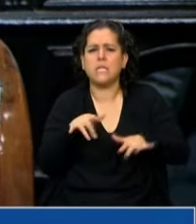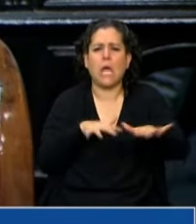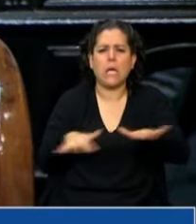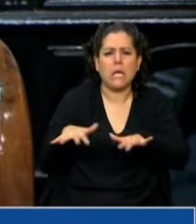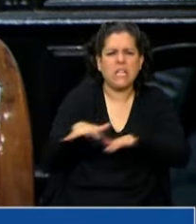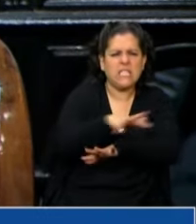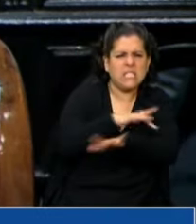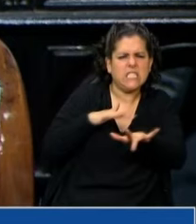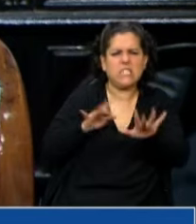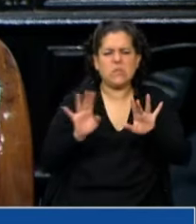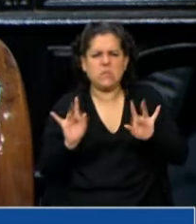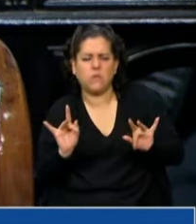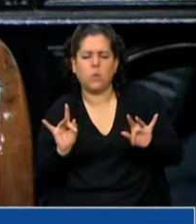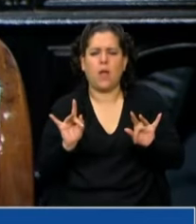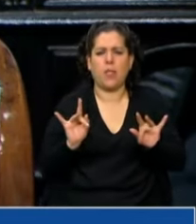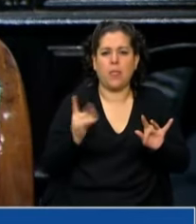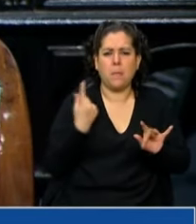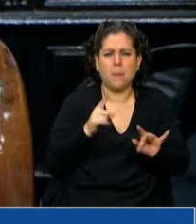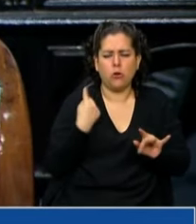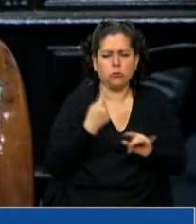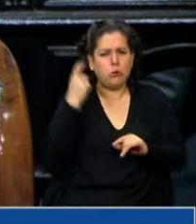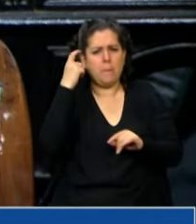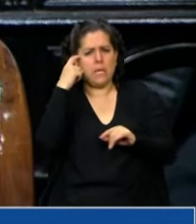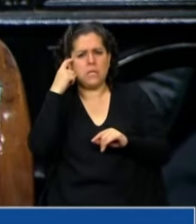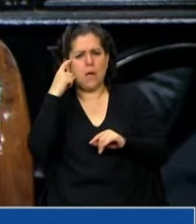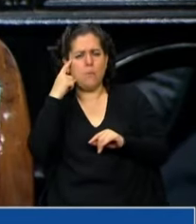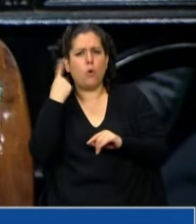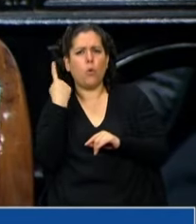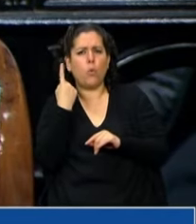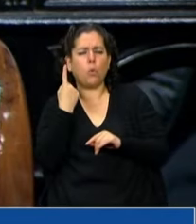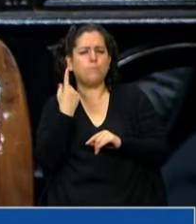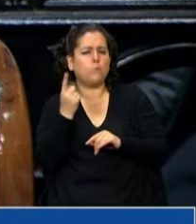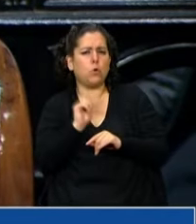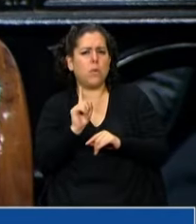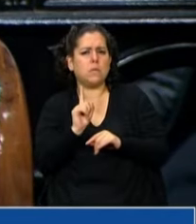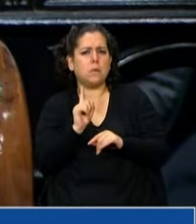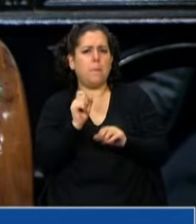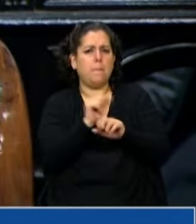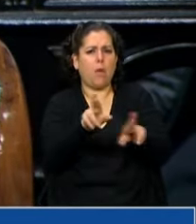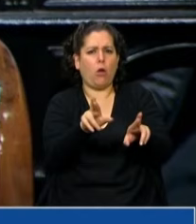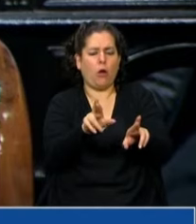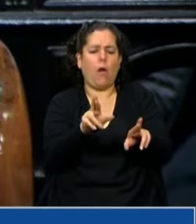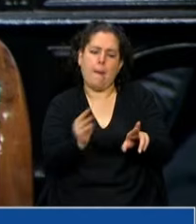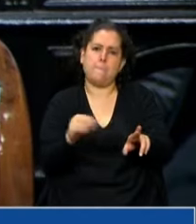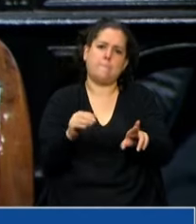a las dificultades, pero nosotros pensamos que no es que cuanto peor, peor,